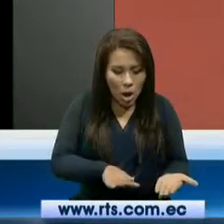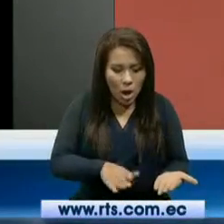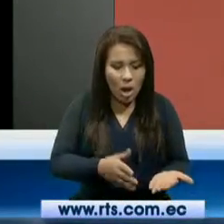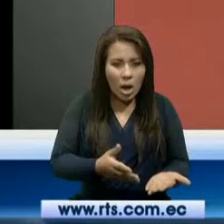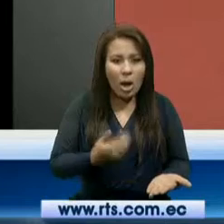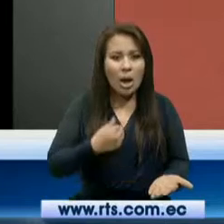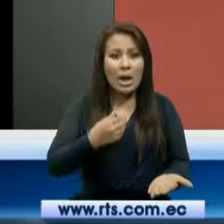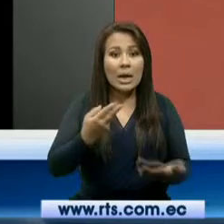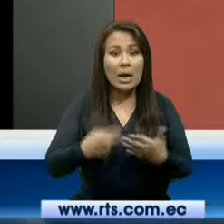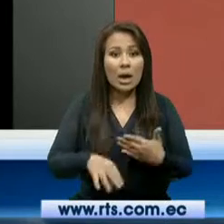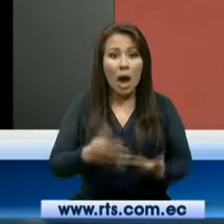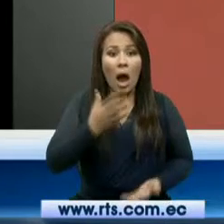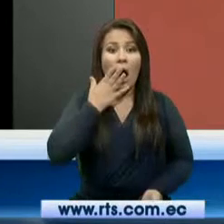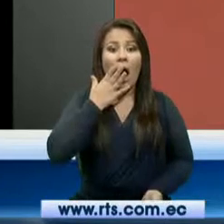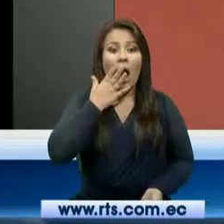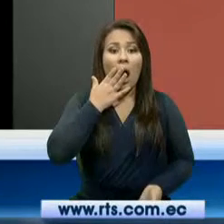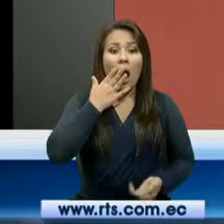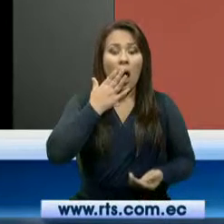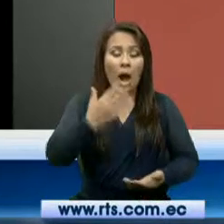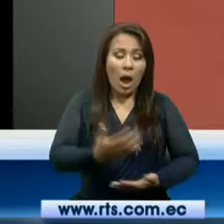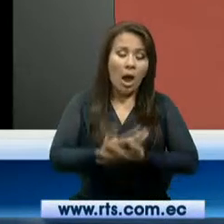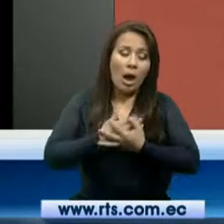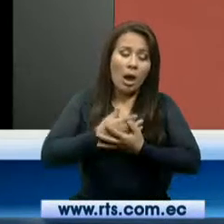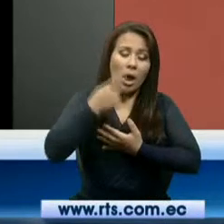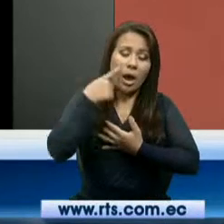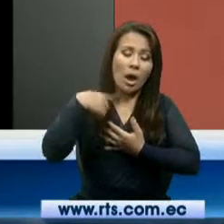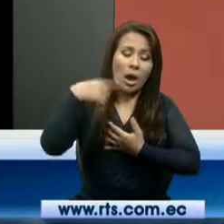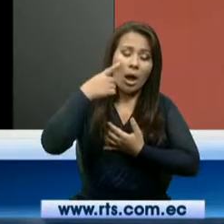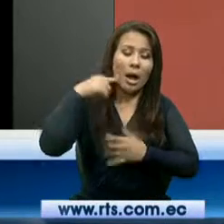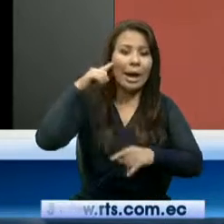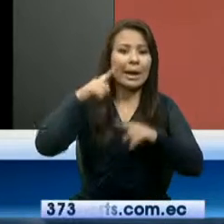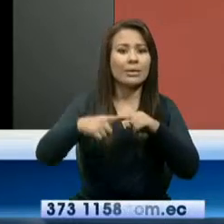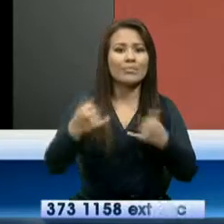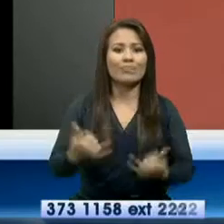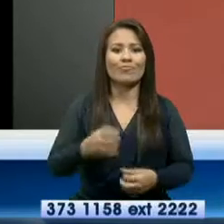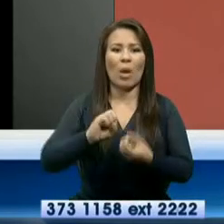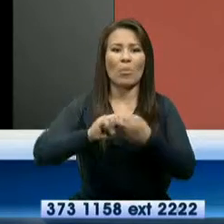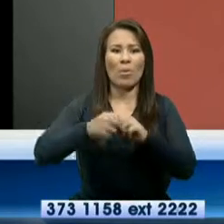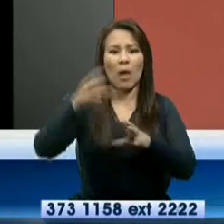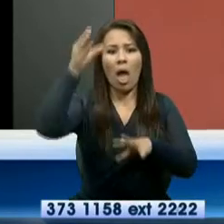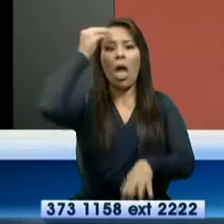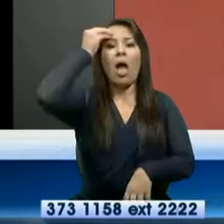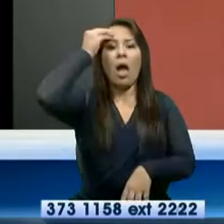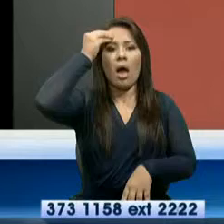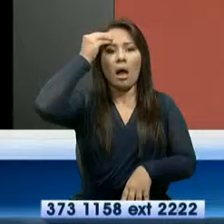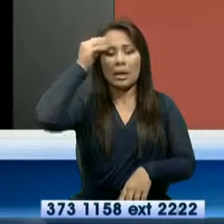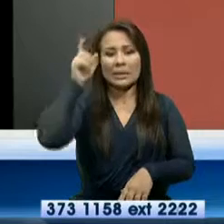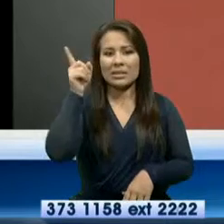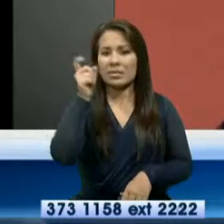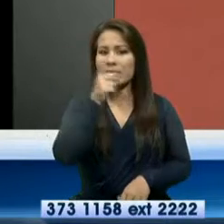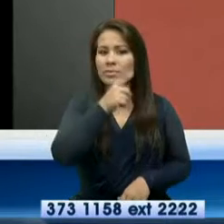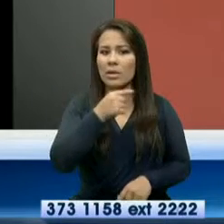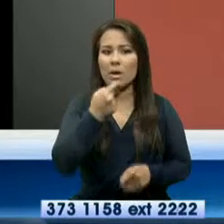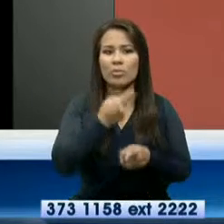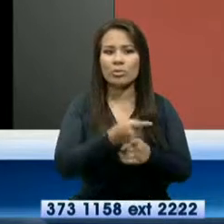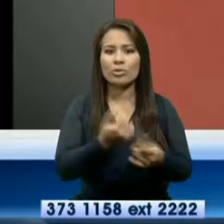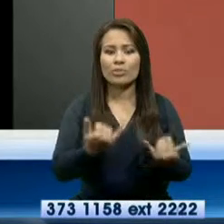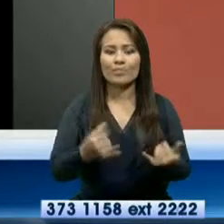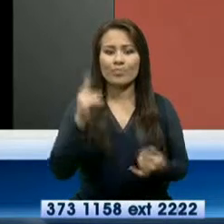mamá estaba muerta en el bus. Entonces él como que se impactó demasiado, creo. Se